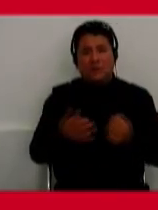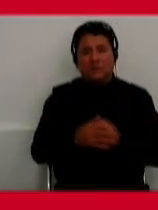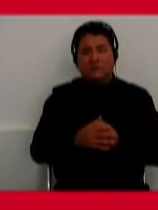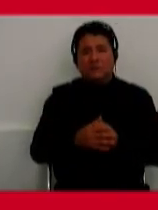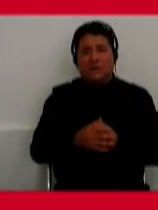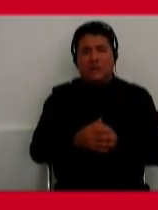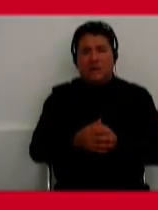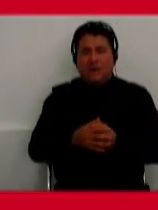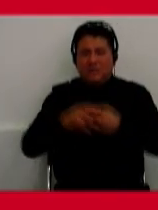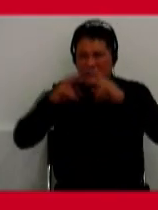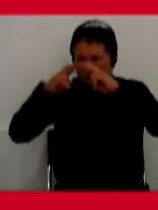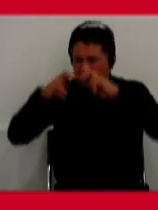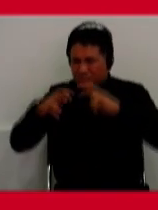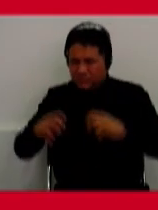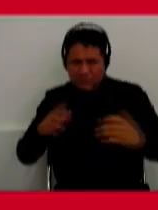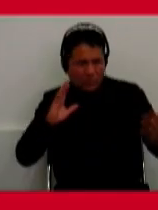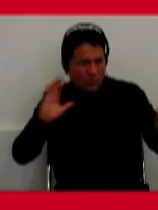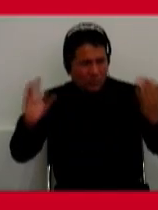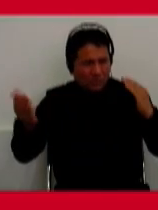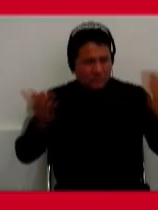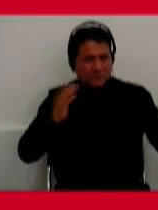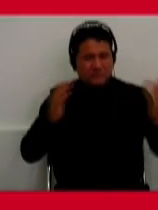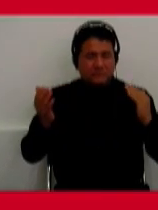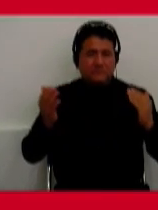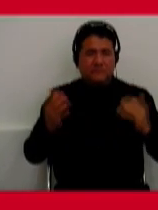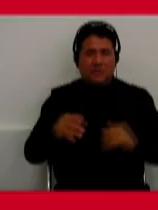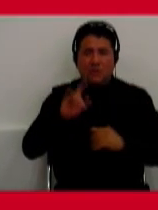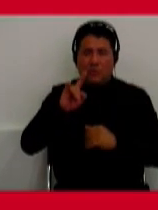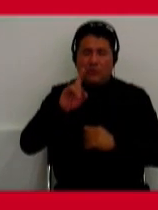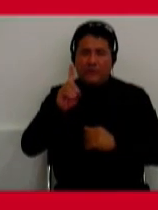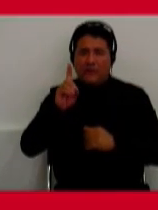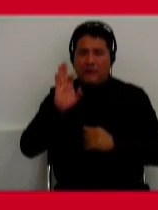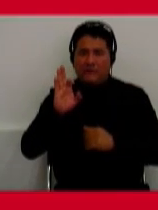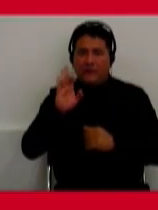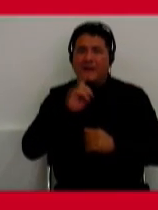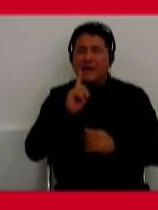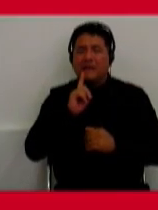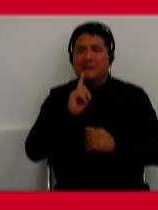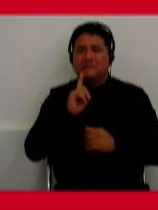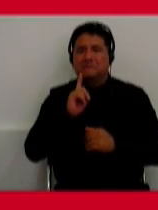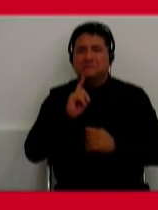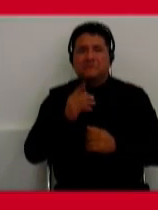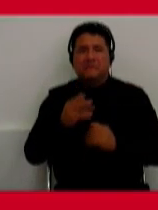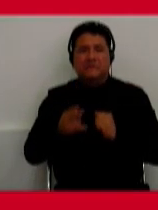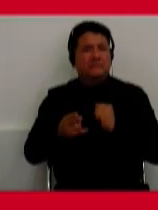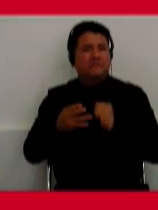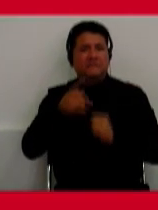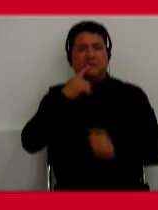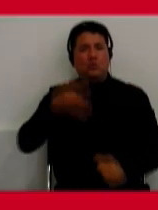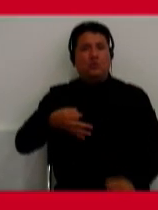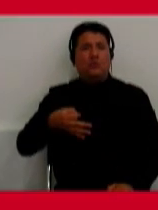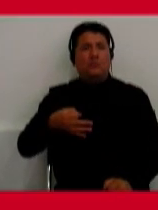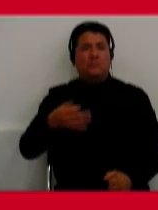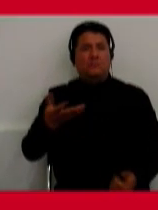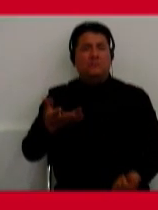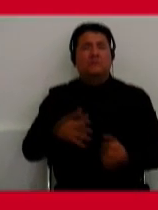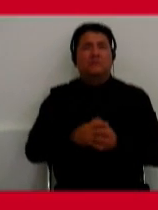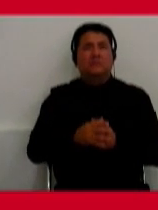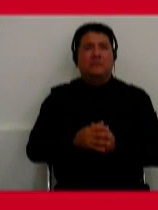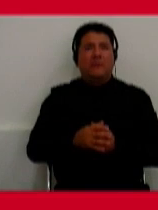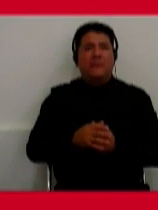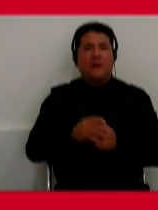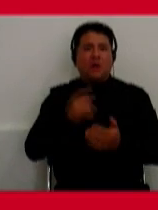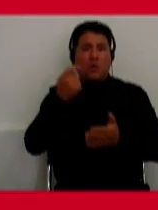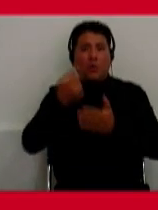comparativo, llegamos a la siguiente premisa, que el UDF es el método más seguro, ¿no? Más productivo y con menor costo de minado, ¿no? Y ello